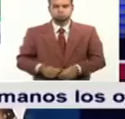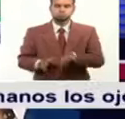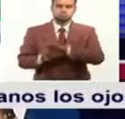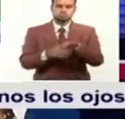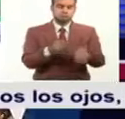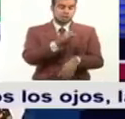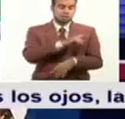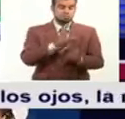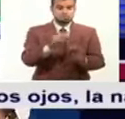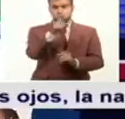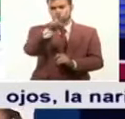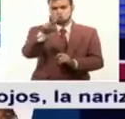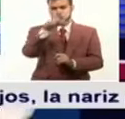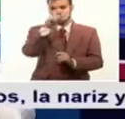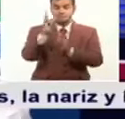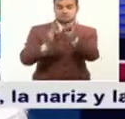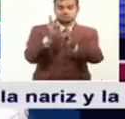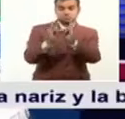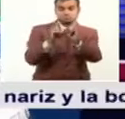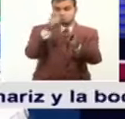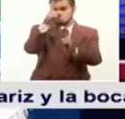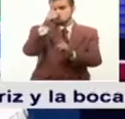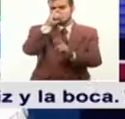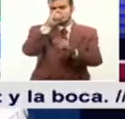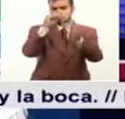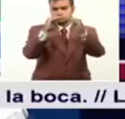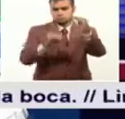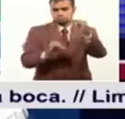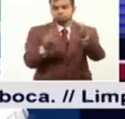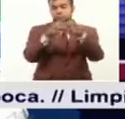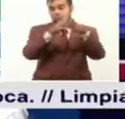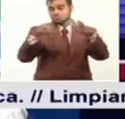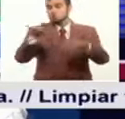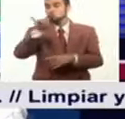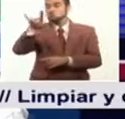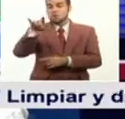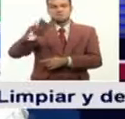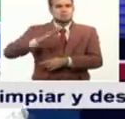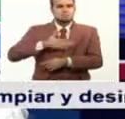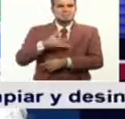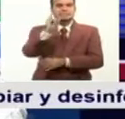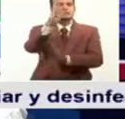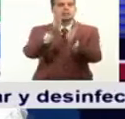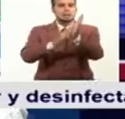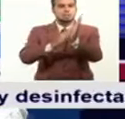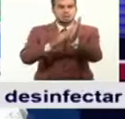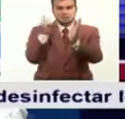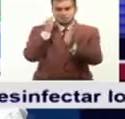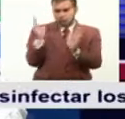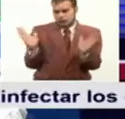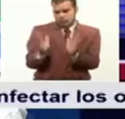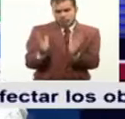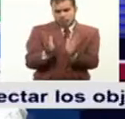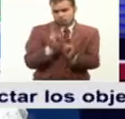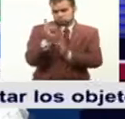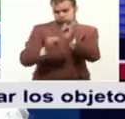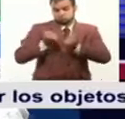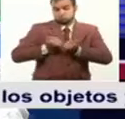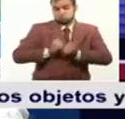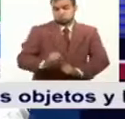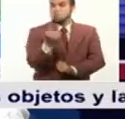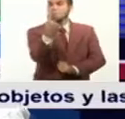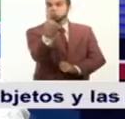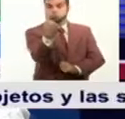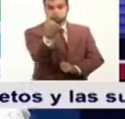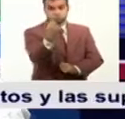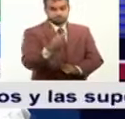año, 9 menores de 6 meses y entre ellos un recién nacido. Todos contactos de